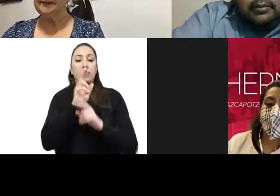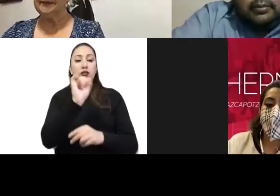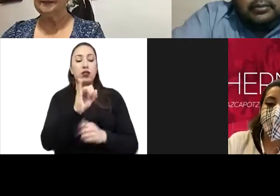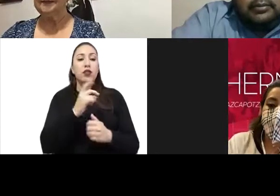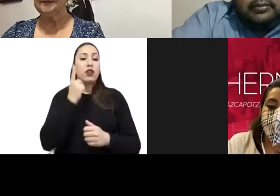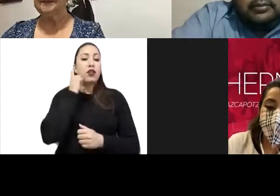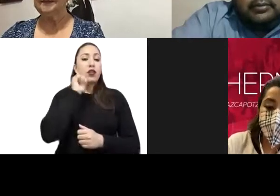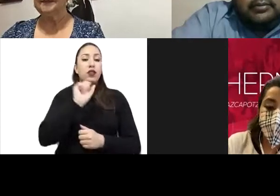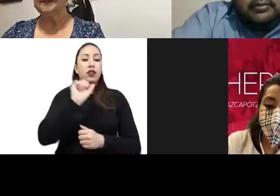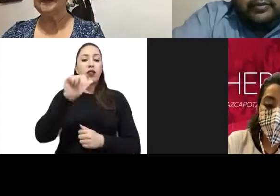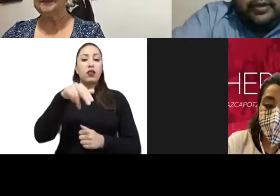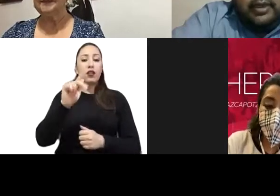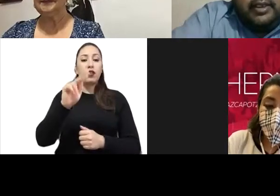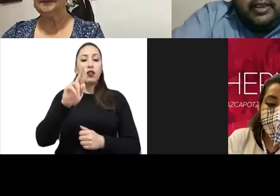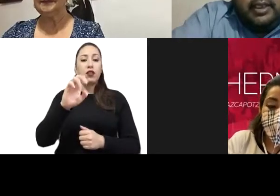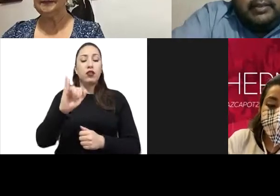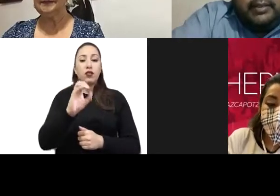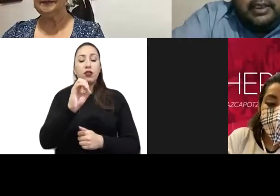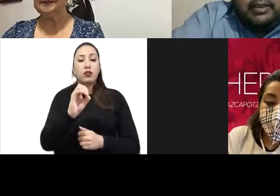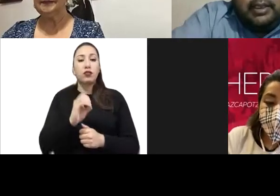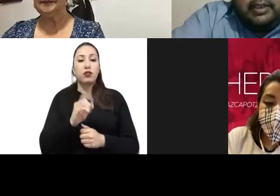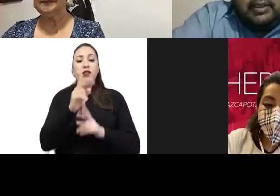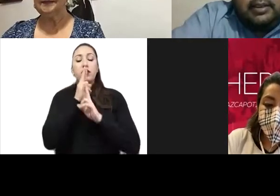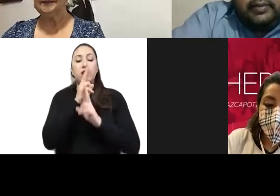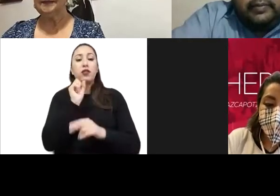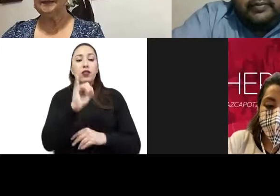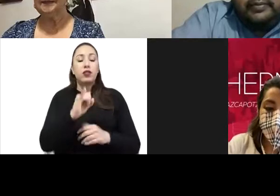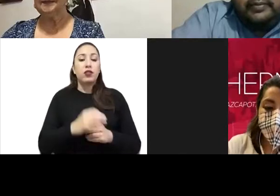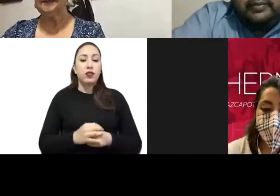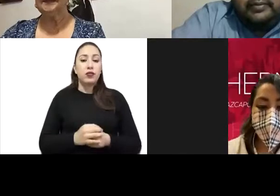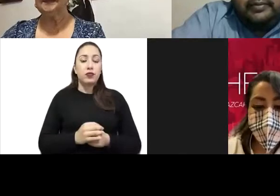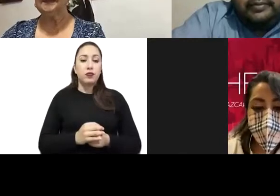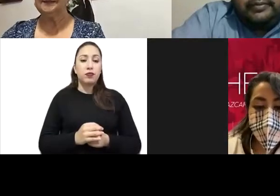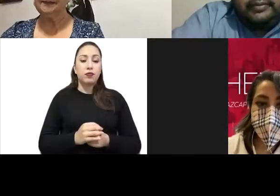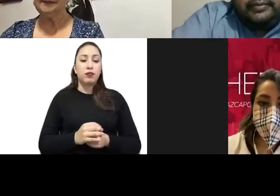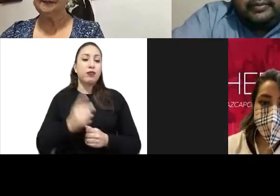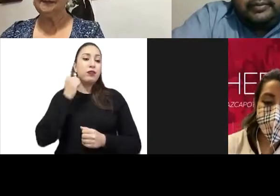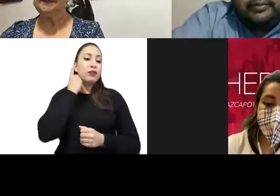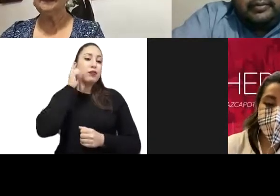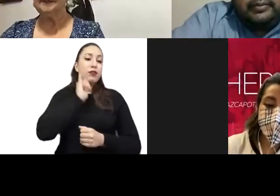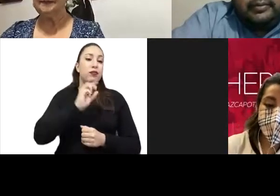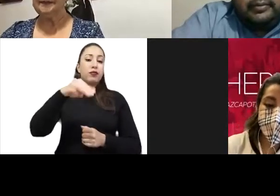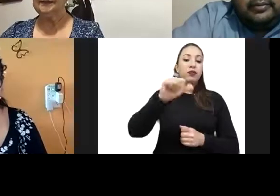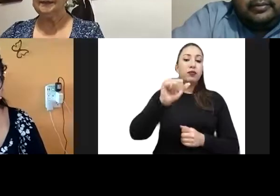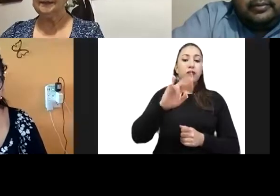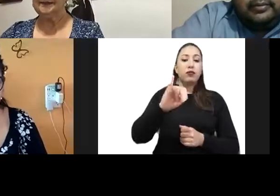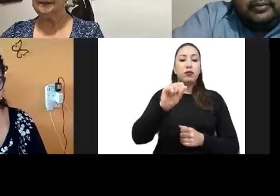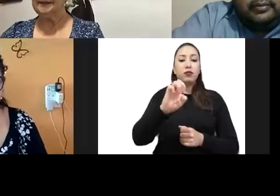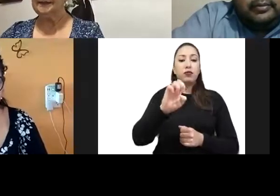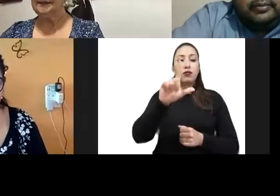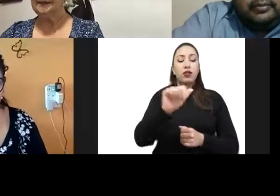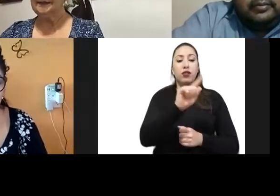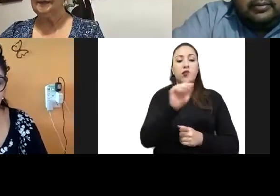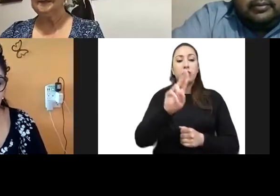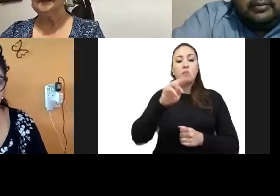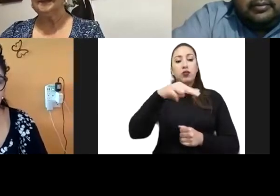Ana Cristina Hernández Trejo. Ana Hernández, a favor. Gracias. Diputada Marisela Zúñiga Cerón. Marisela Zúñiga, a